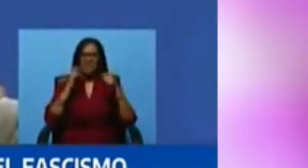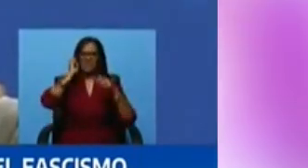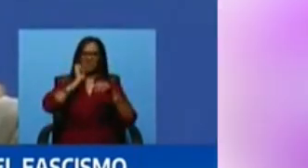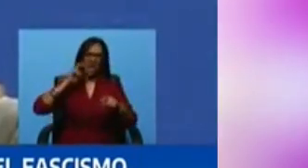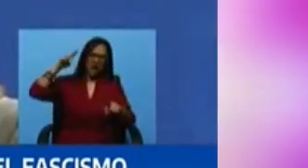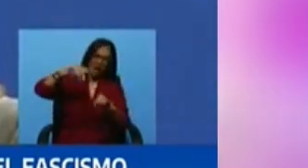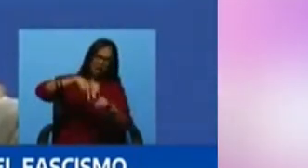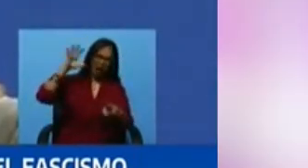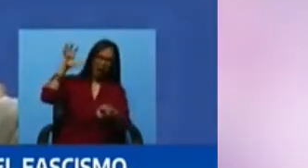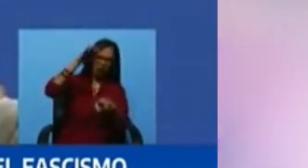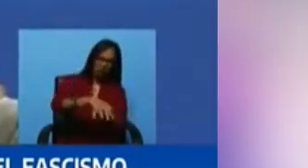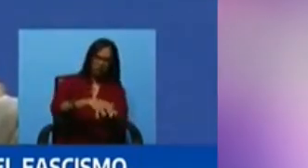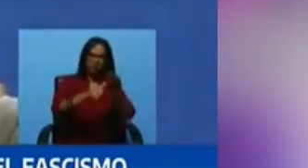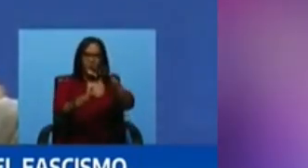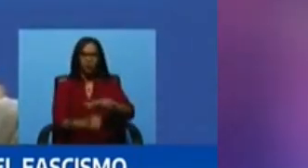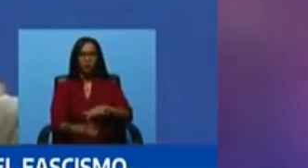perseguirán.